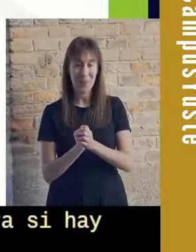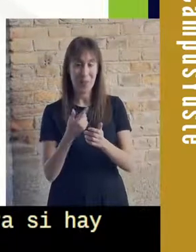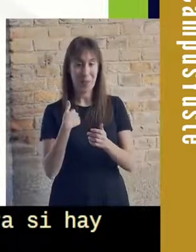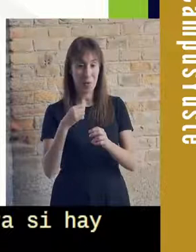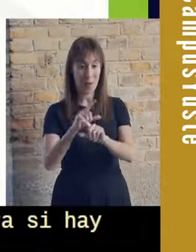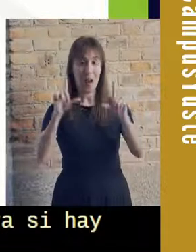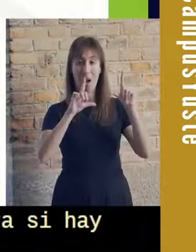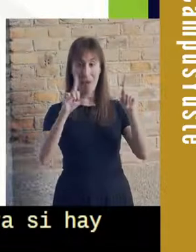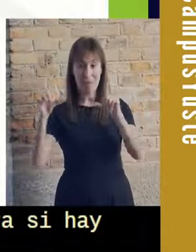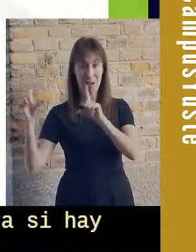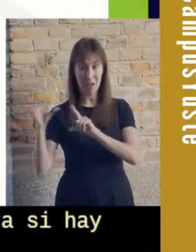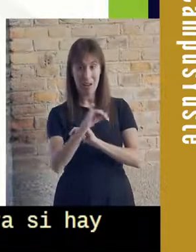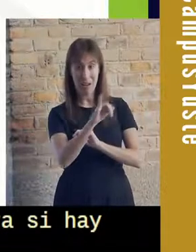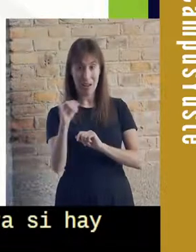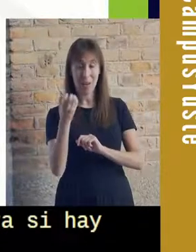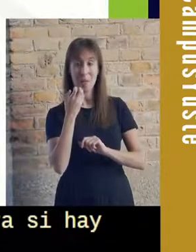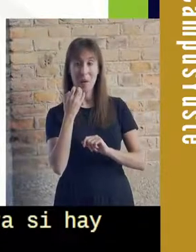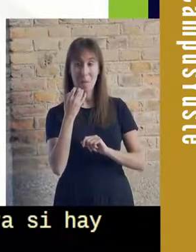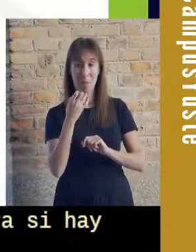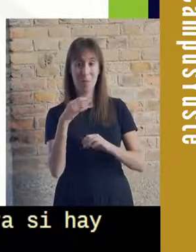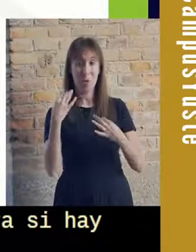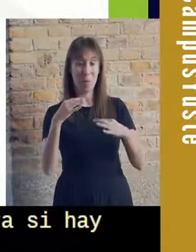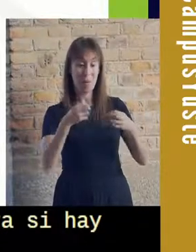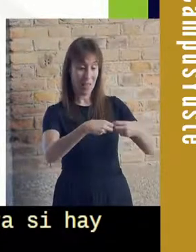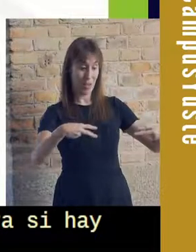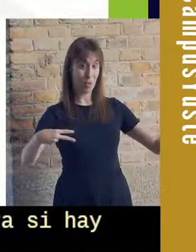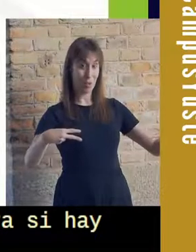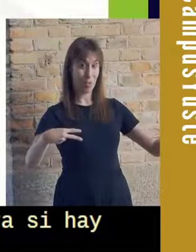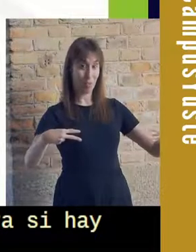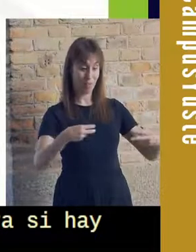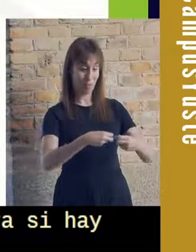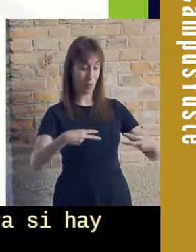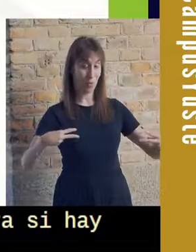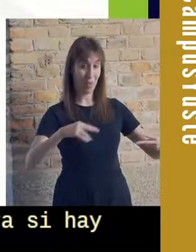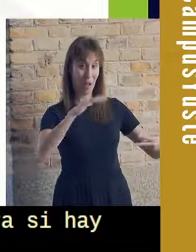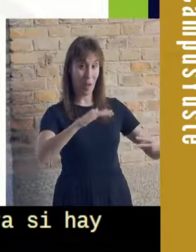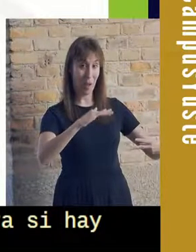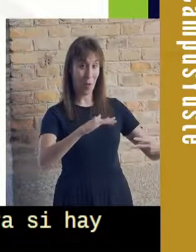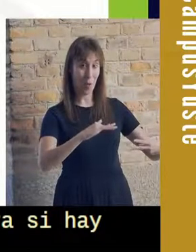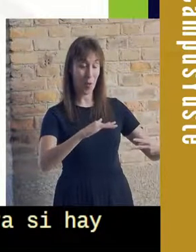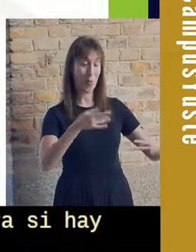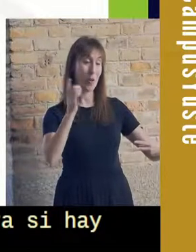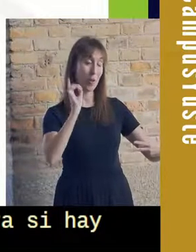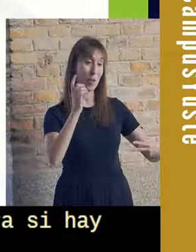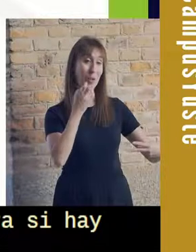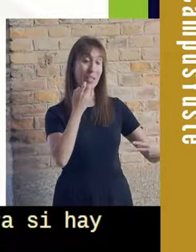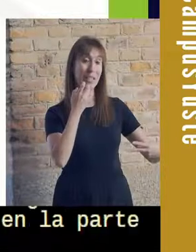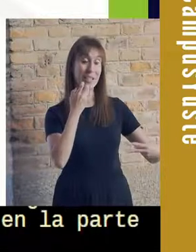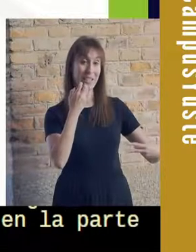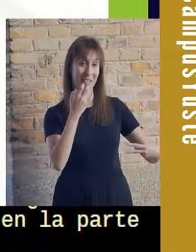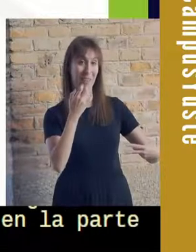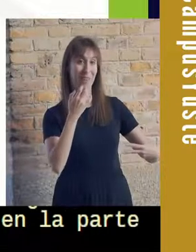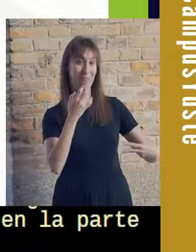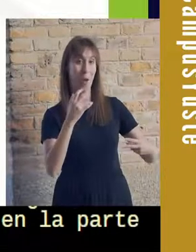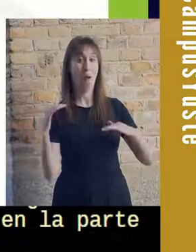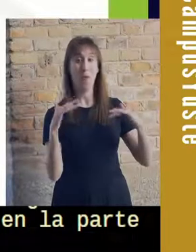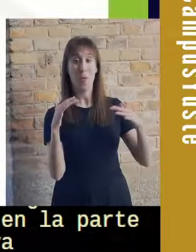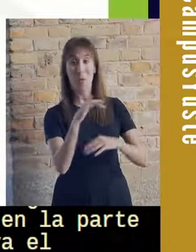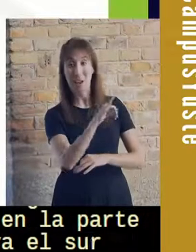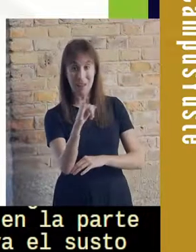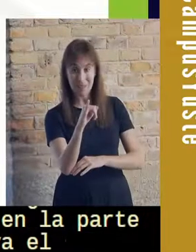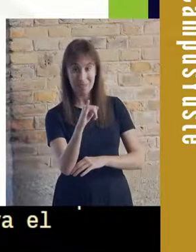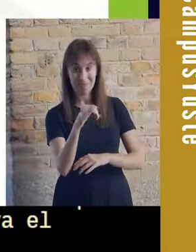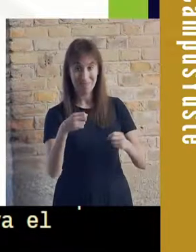imágenes mejor la posición del subtítulo por Norma general viene la parte de abajo vale excepto que si es un fútbol Pues no va el